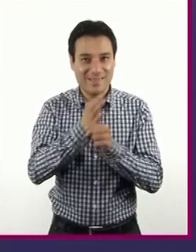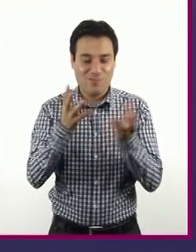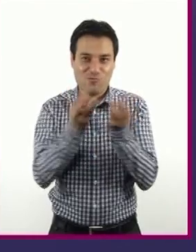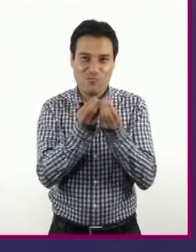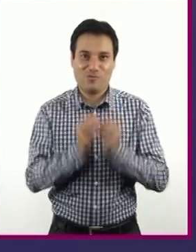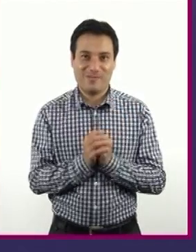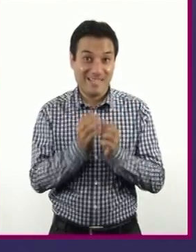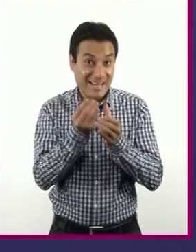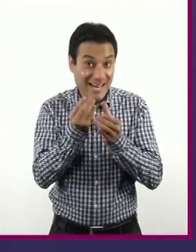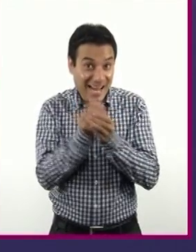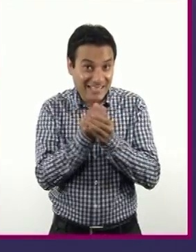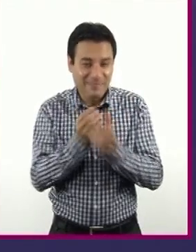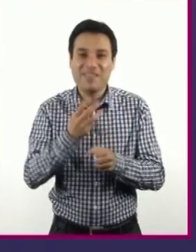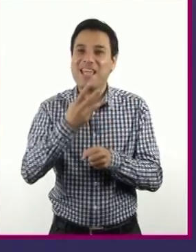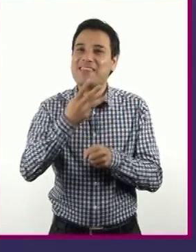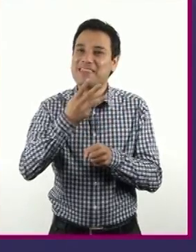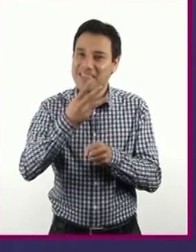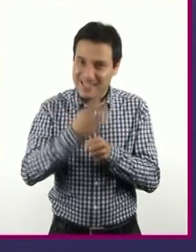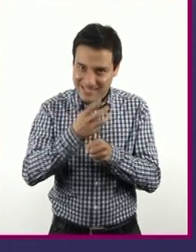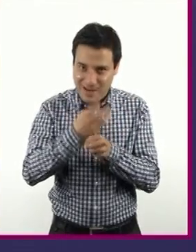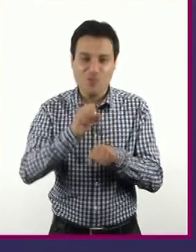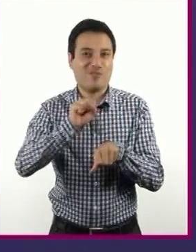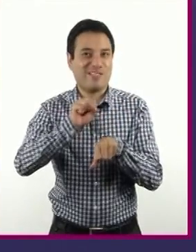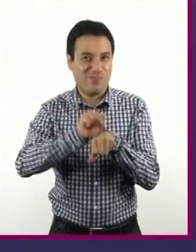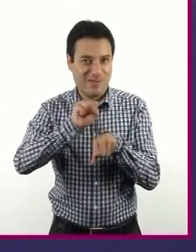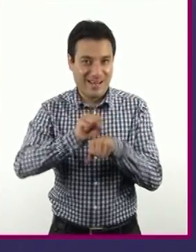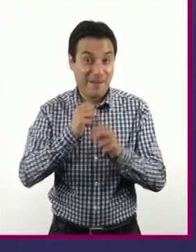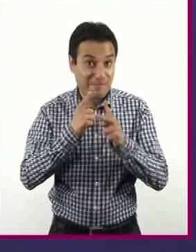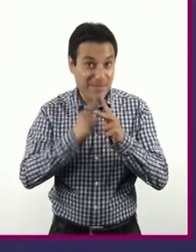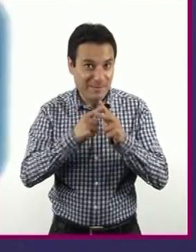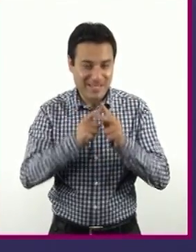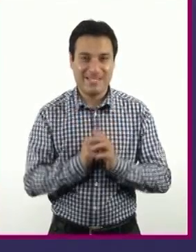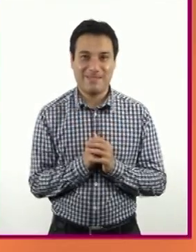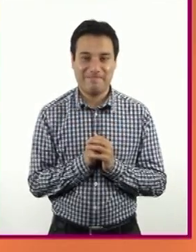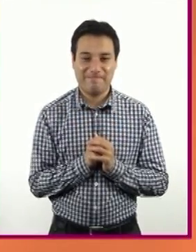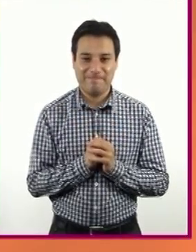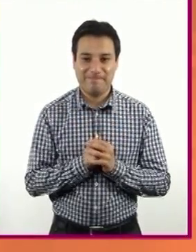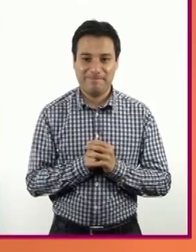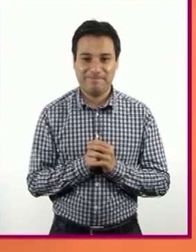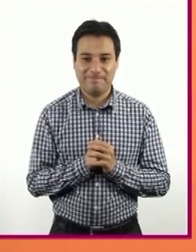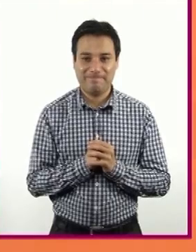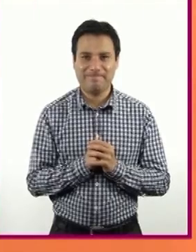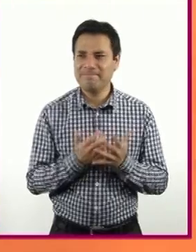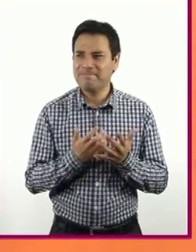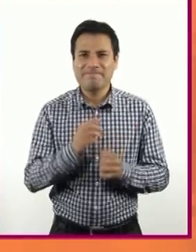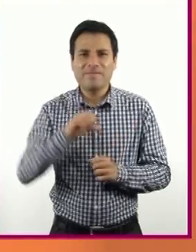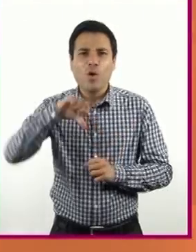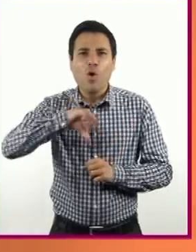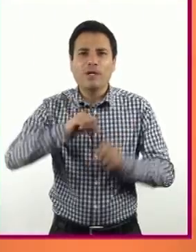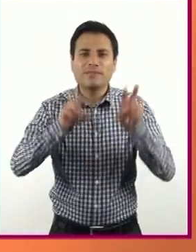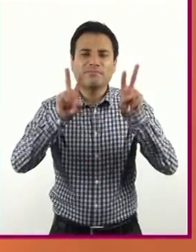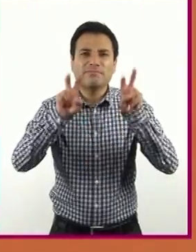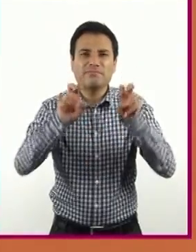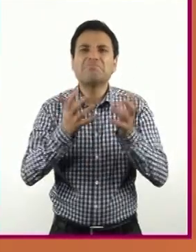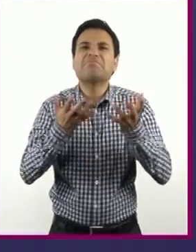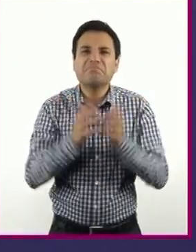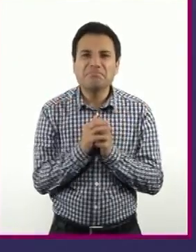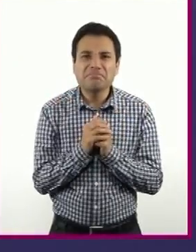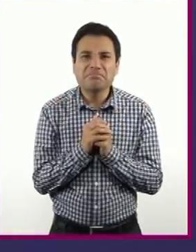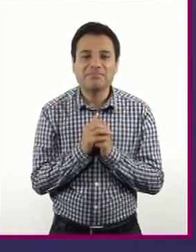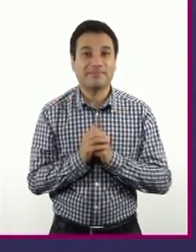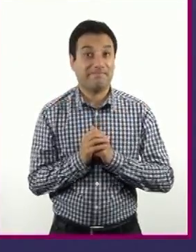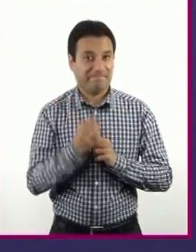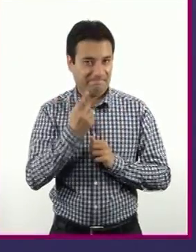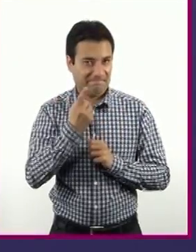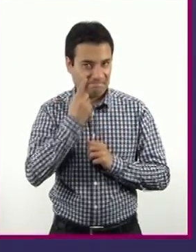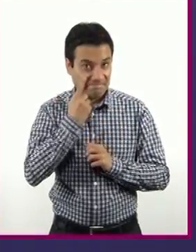esta sesión de tercer grado de secundaria de matemáticas. ¿Qué estudiaremos hoy, maestra Brenda? En